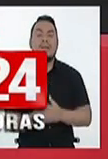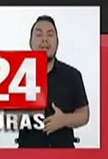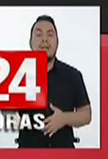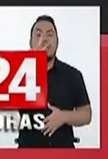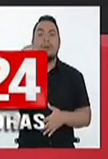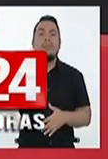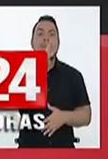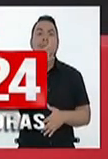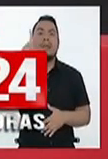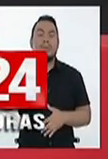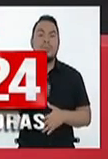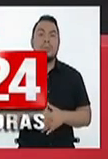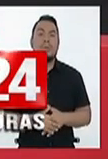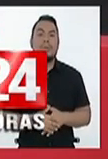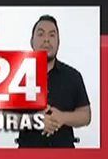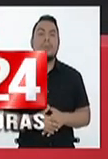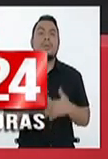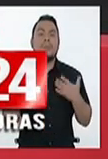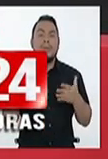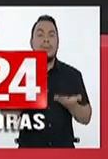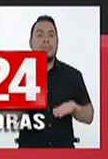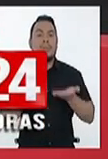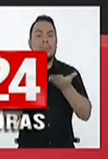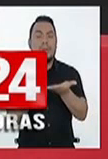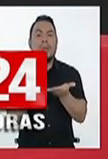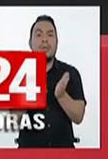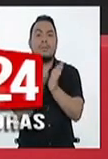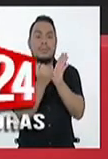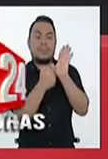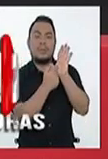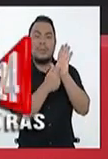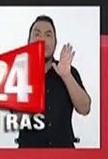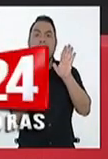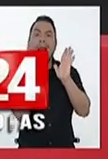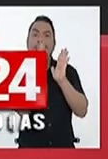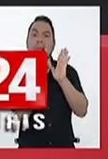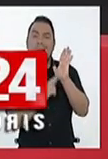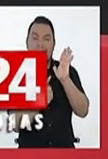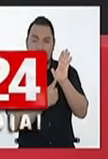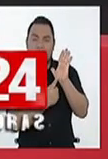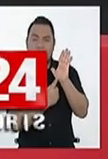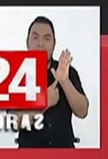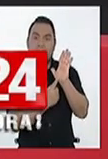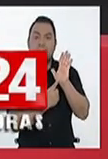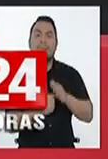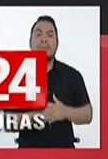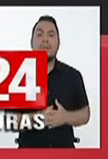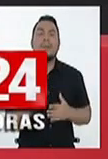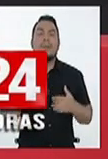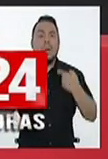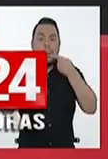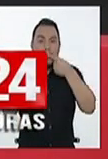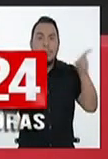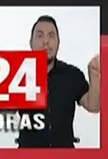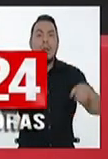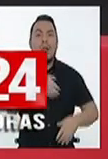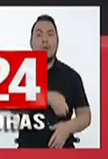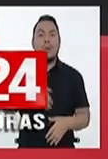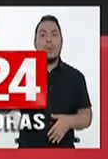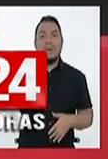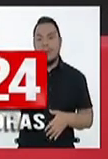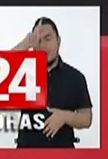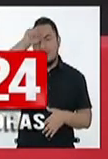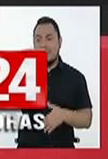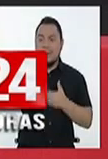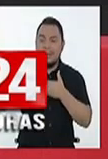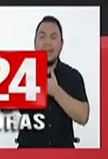este momento está dirigiéndose al auditorio precisamente el presidente del Jurado Nacional de Elecciones en las palabras previas al inicio de